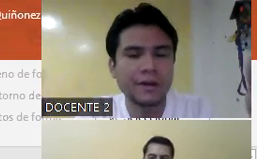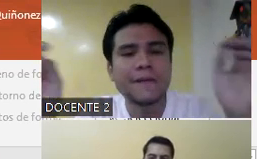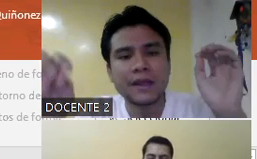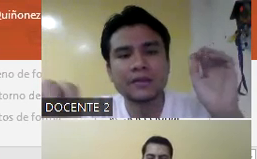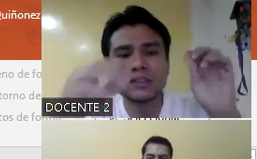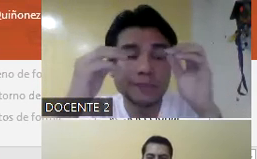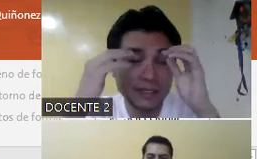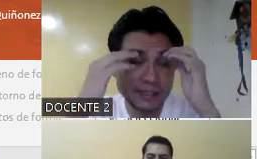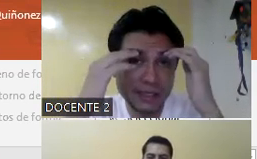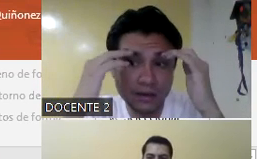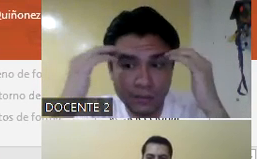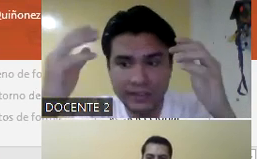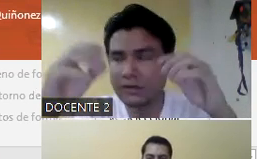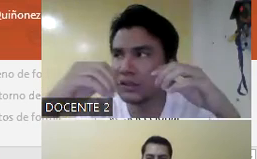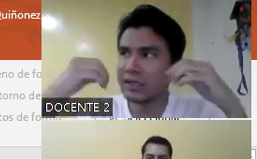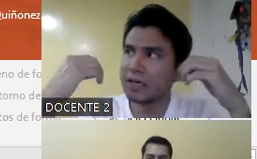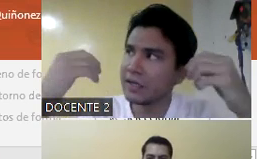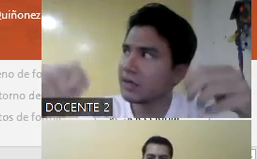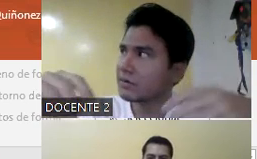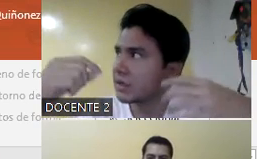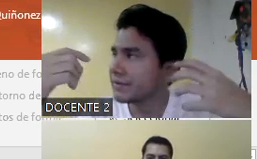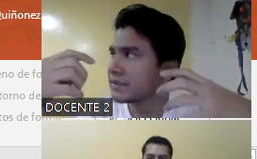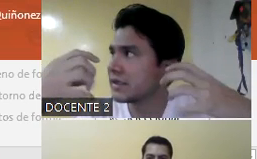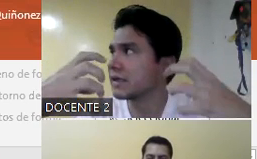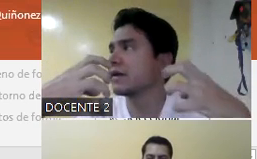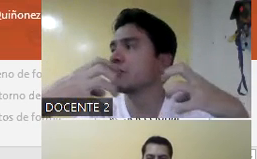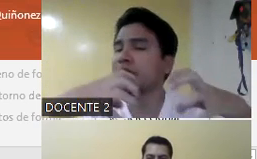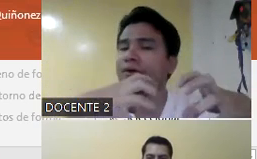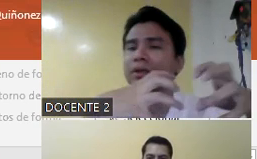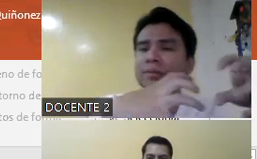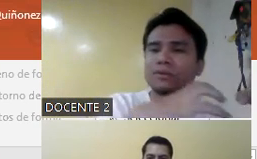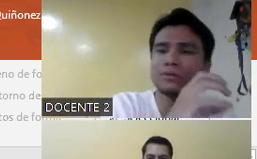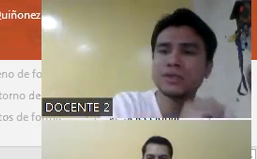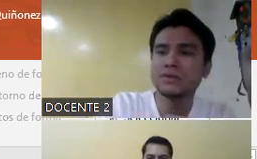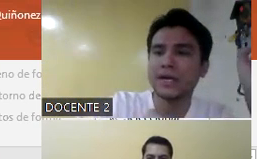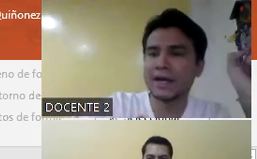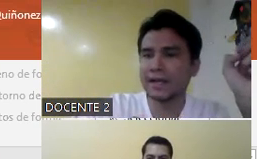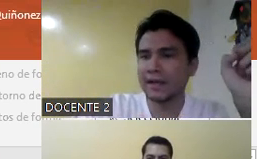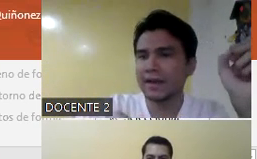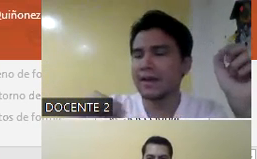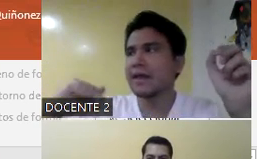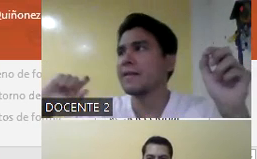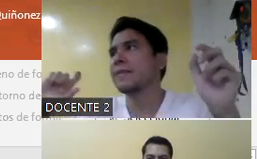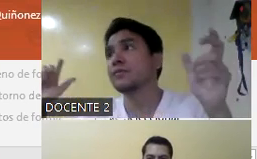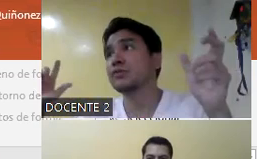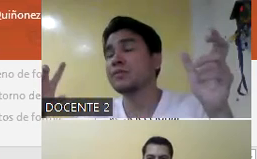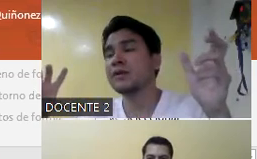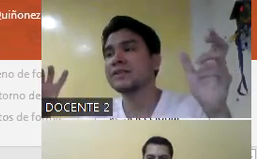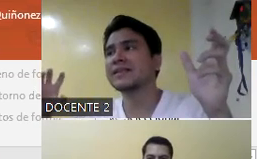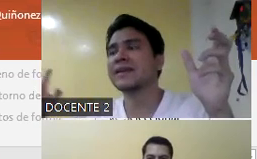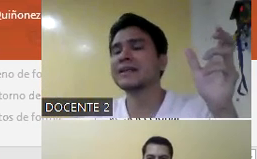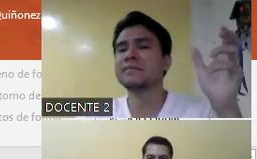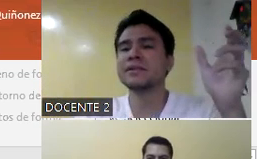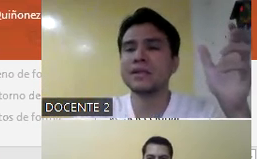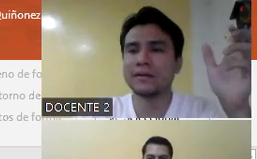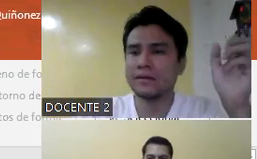neurotransmisor. Entonces, para tener en cuenta o tener en idea en nuestra cabecita que un neurotransmisor nos ayuda a que, como su nombre lo